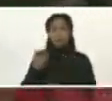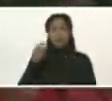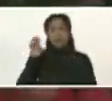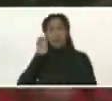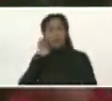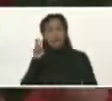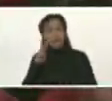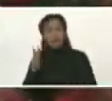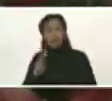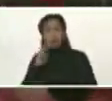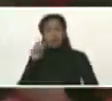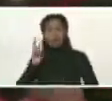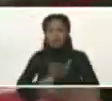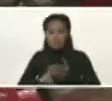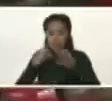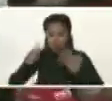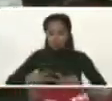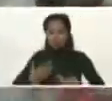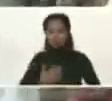Ayma. Esa es la verdad.